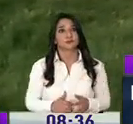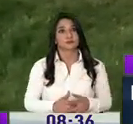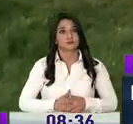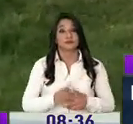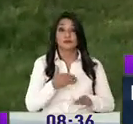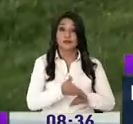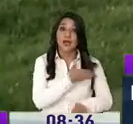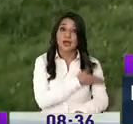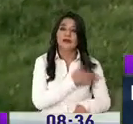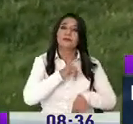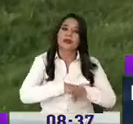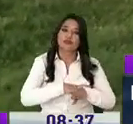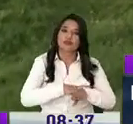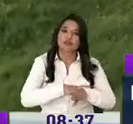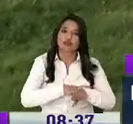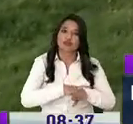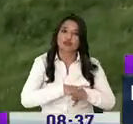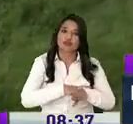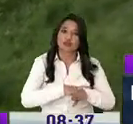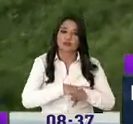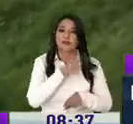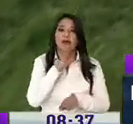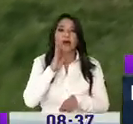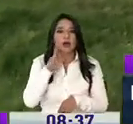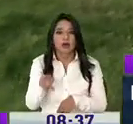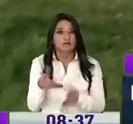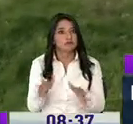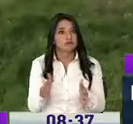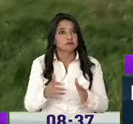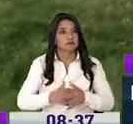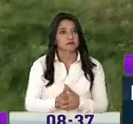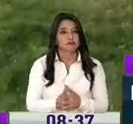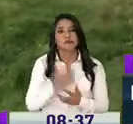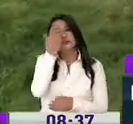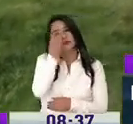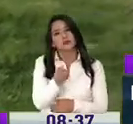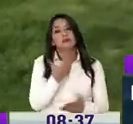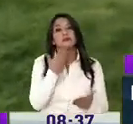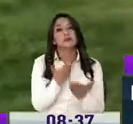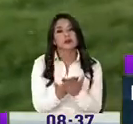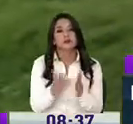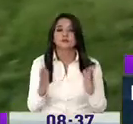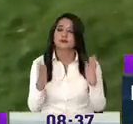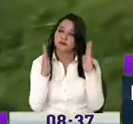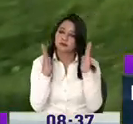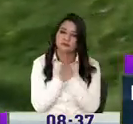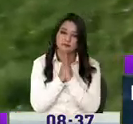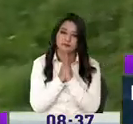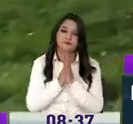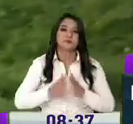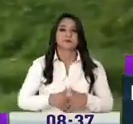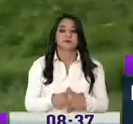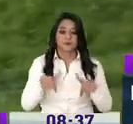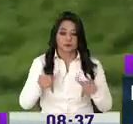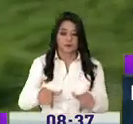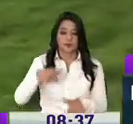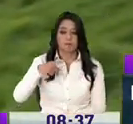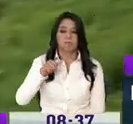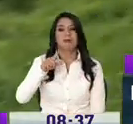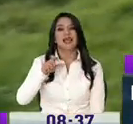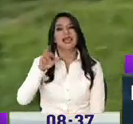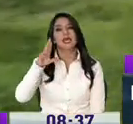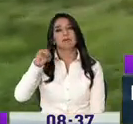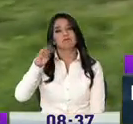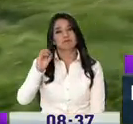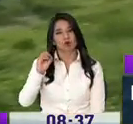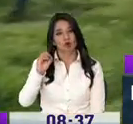antes era un baño, pero ya de baño o de bar ya no tiene nada. Sí. Muy buenos días, agradeciéndoles a ustedes infinitamente. Estamos aquí en Palermo con